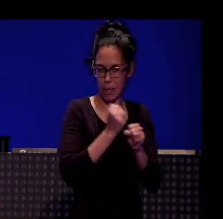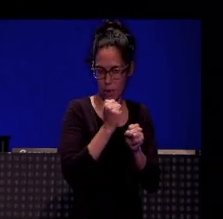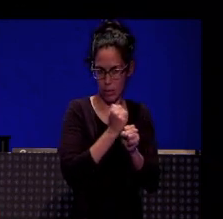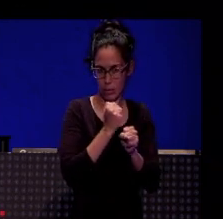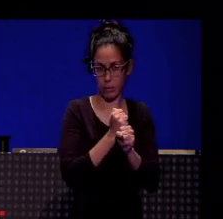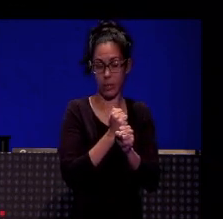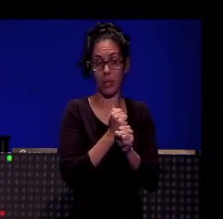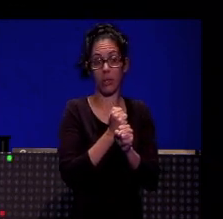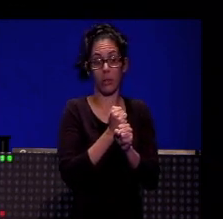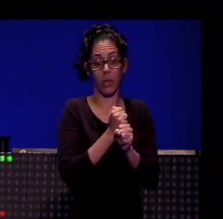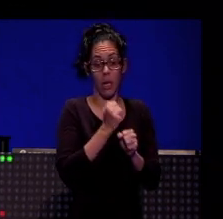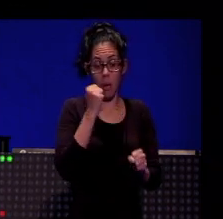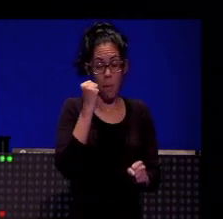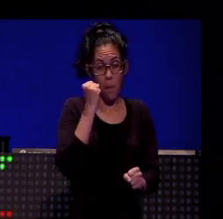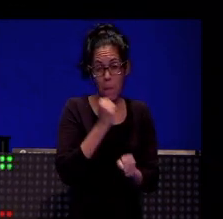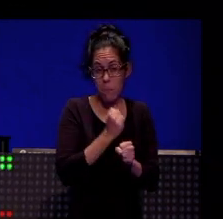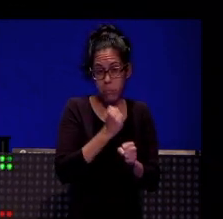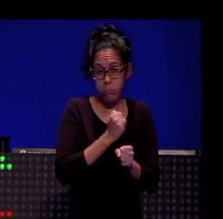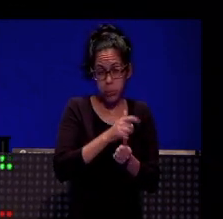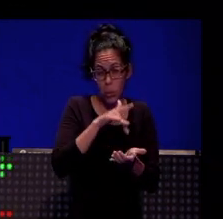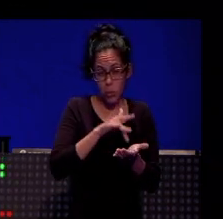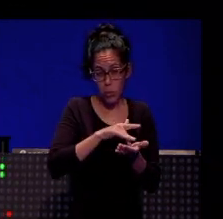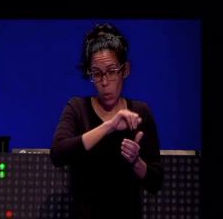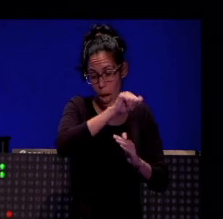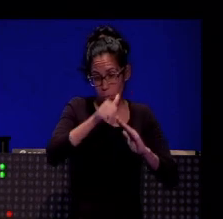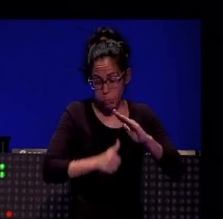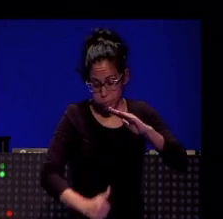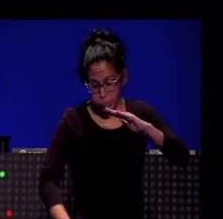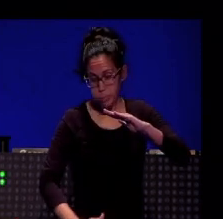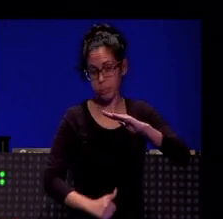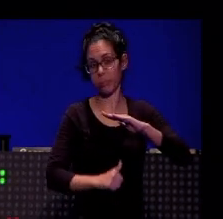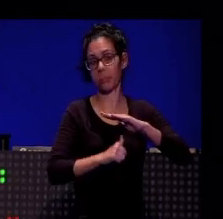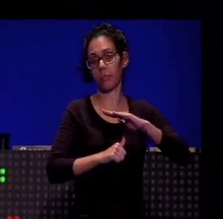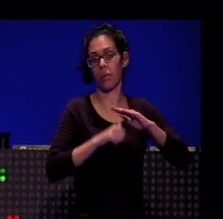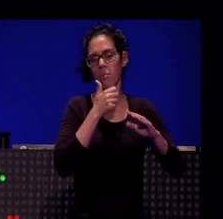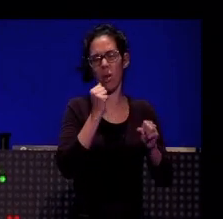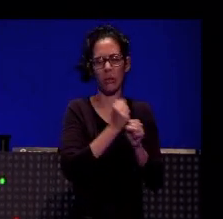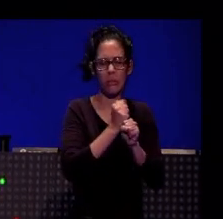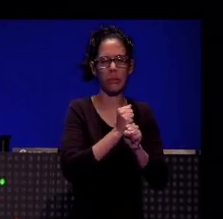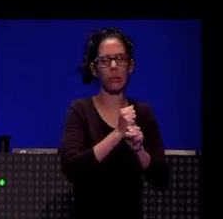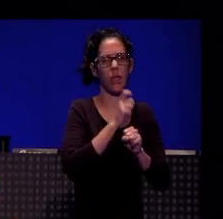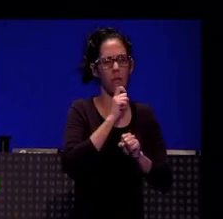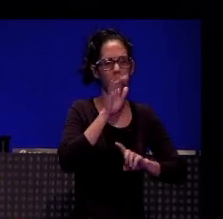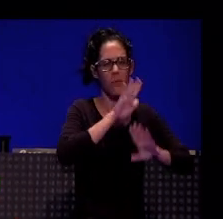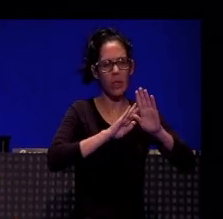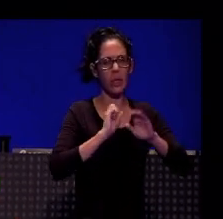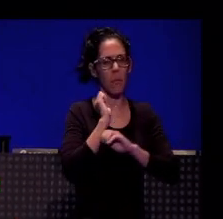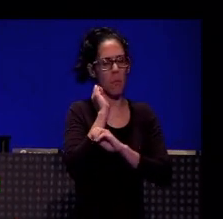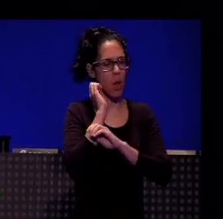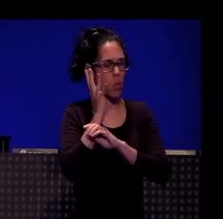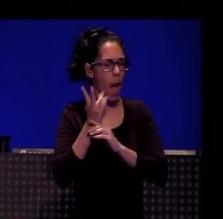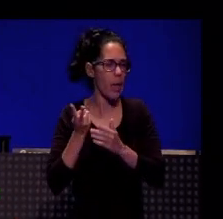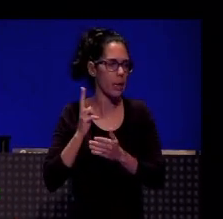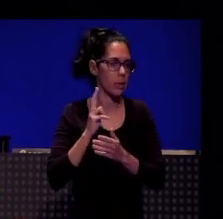creo que el currar tanto desde abajo y pasarlo tan mal con cursos muy complicados madrugones y mal